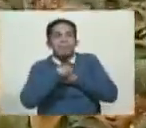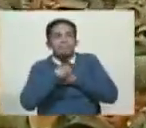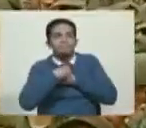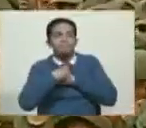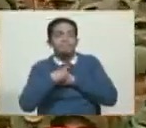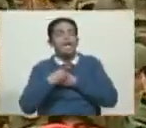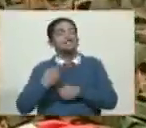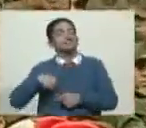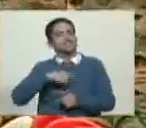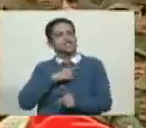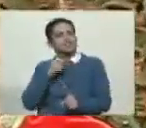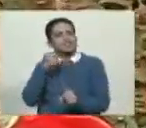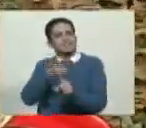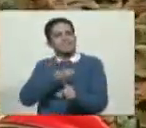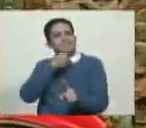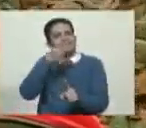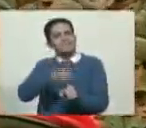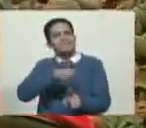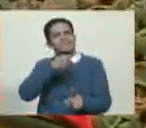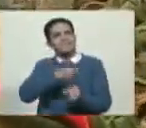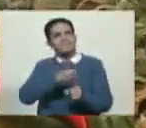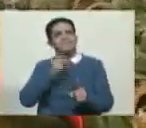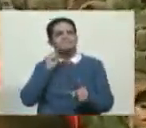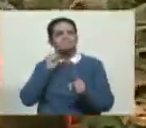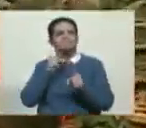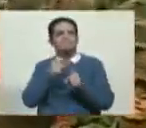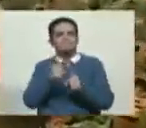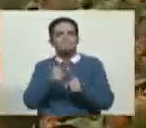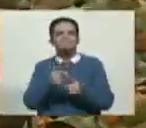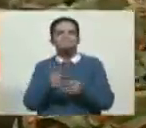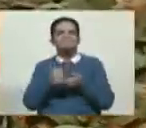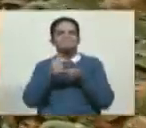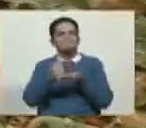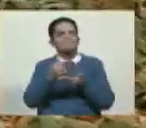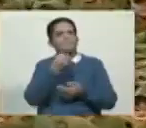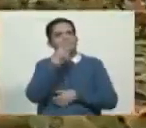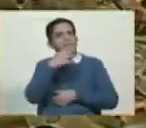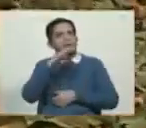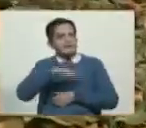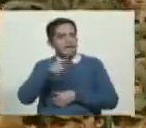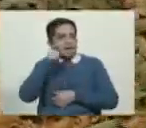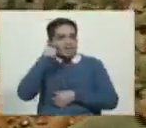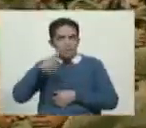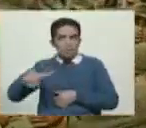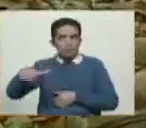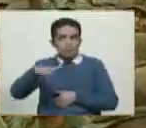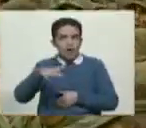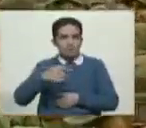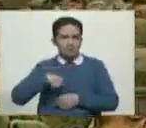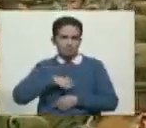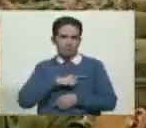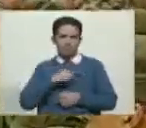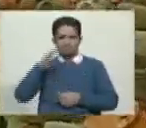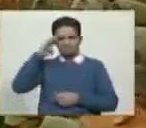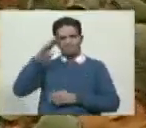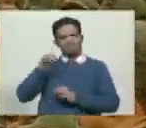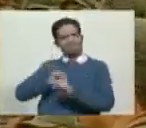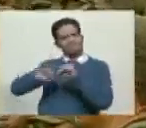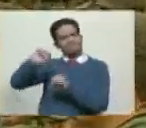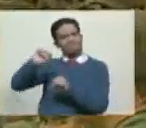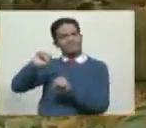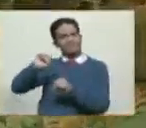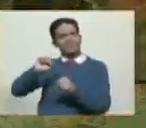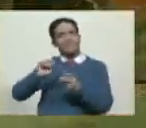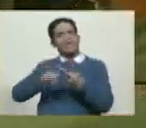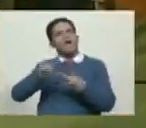y permanente para garantizar el bienestar del pueblo venezolano como Fuerza Armada. Pero además de eso,